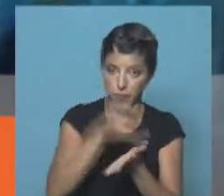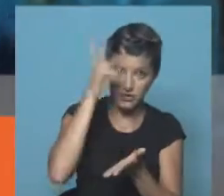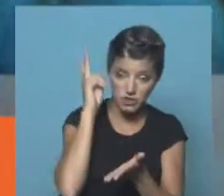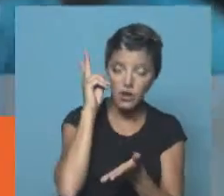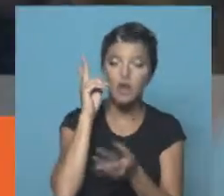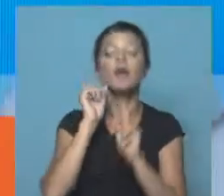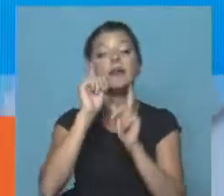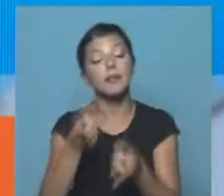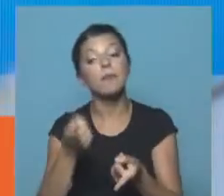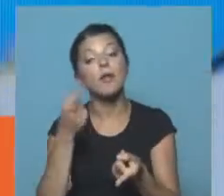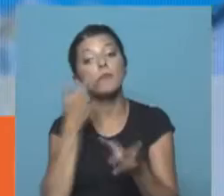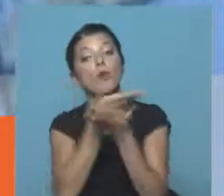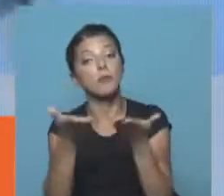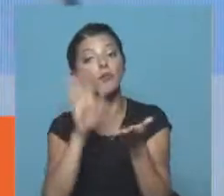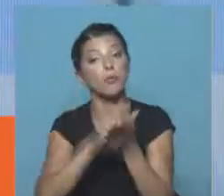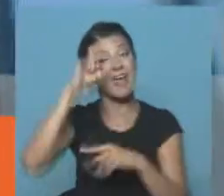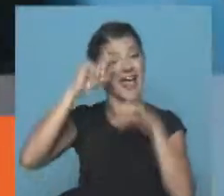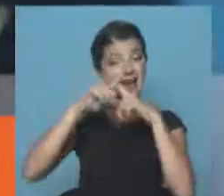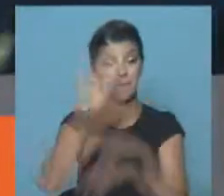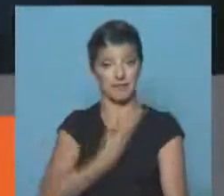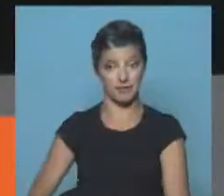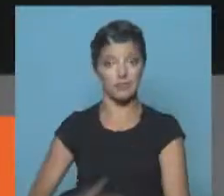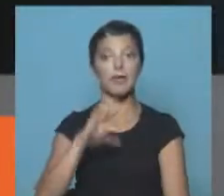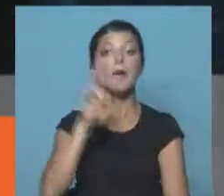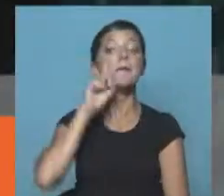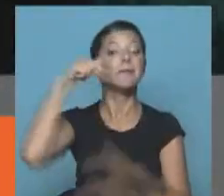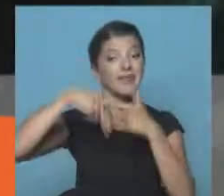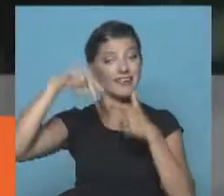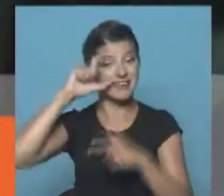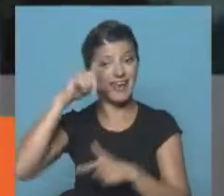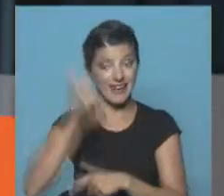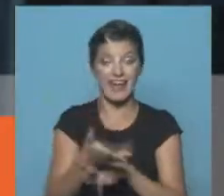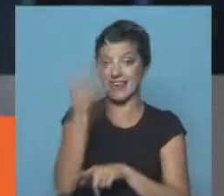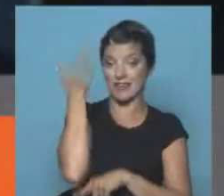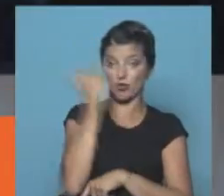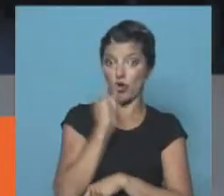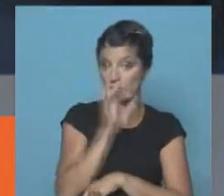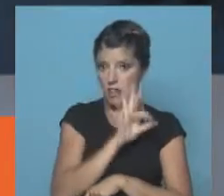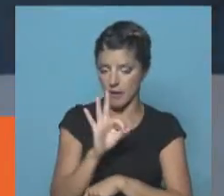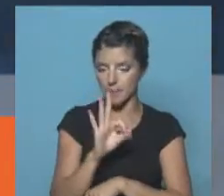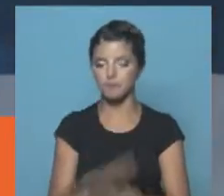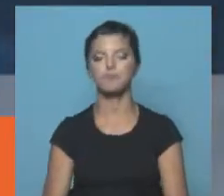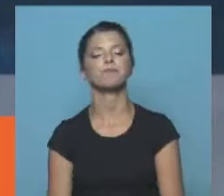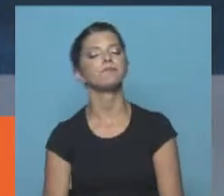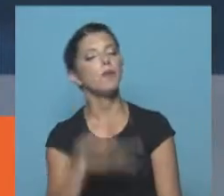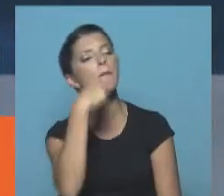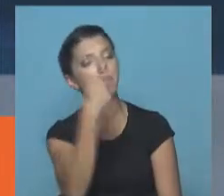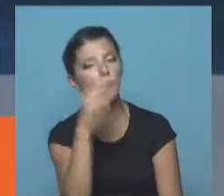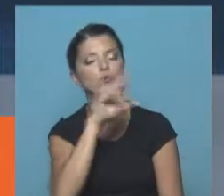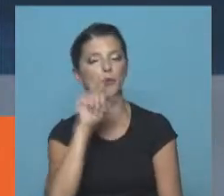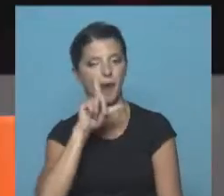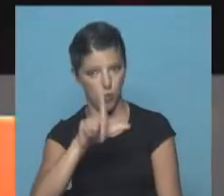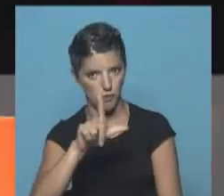algunas cuestiones que tenían que ver con el expresidente Piñera y choques de intereses de los que no se había hablado en su momento. Raúl de la Torre, con Trump,